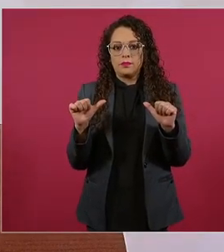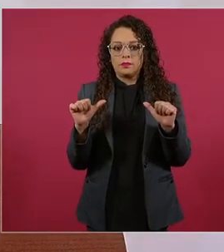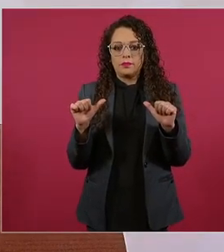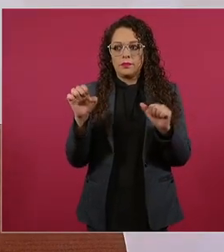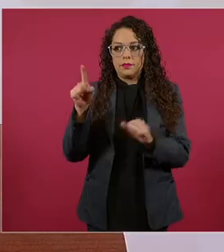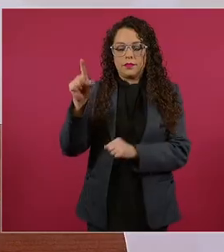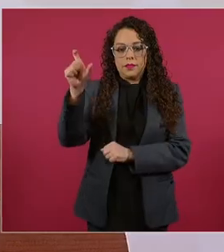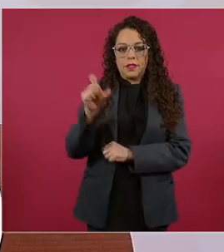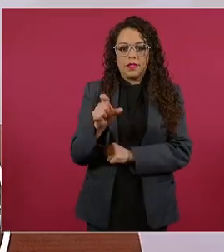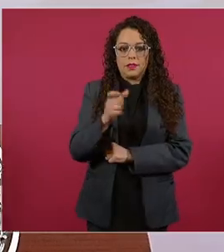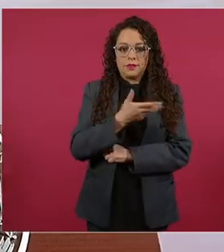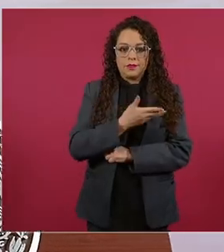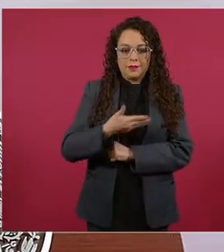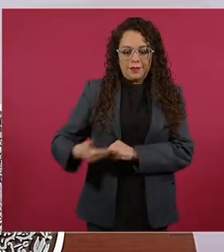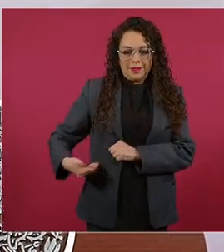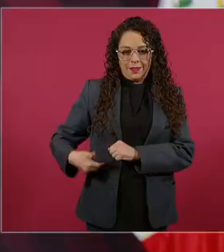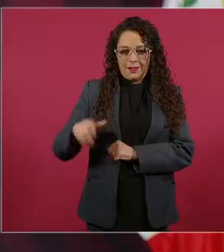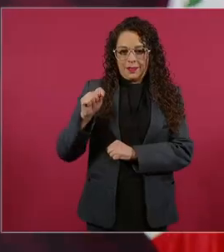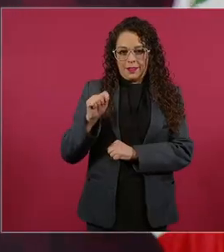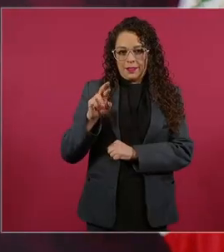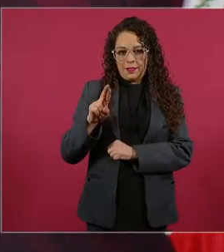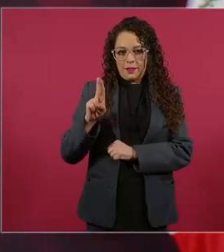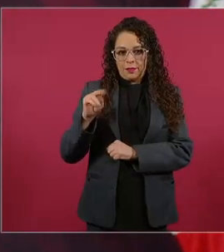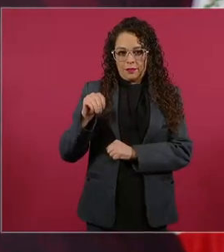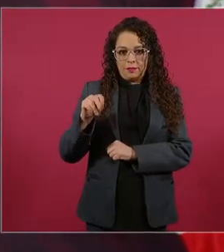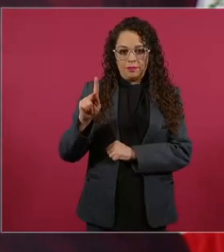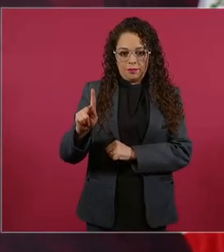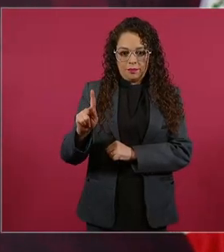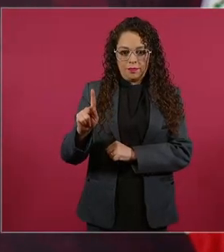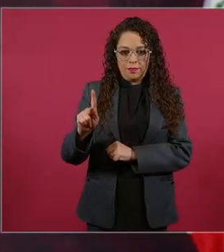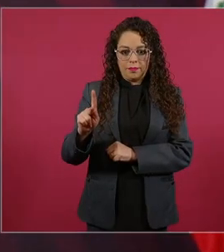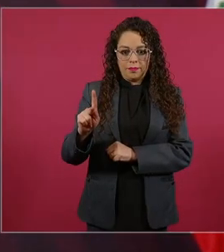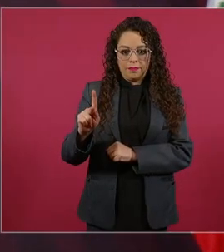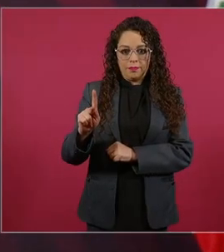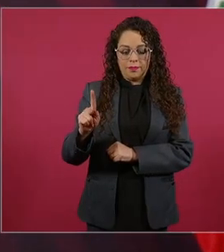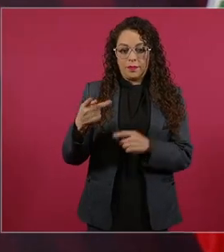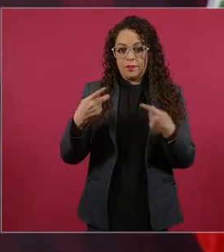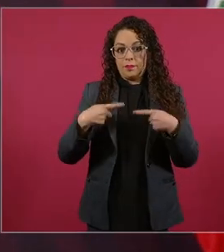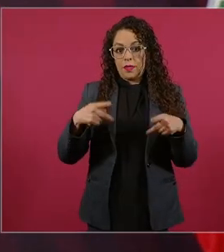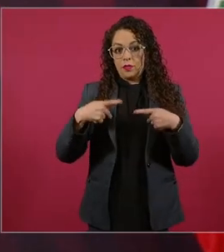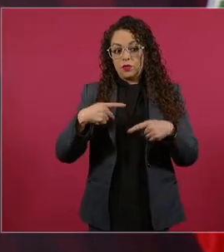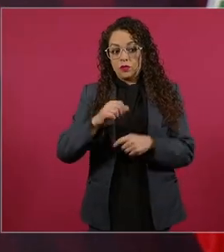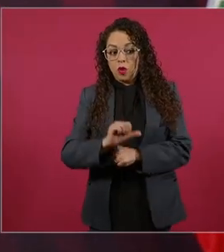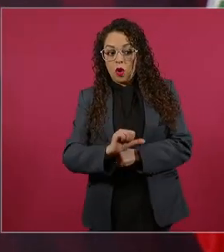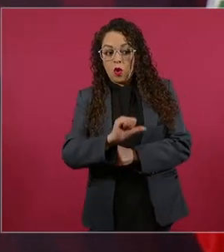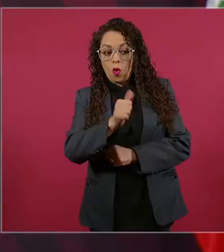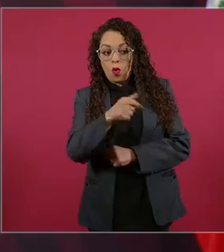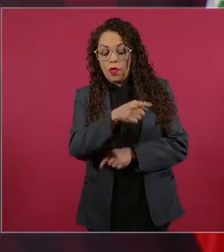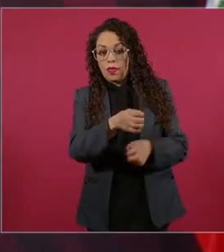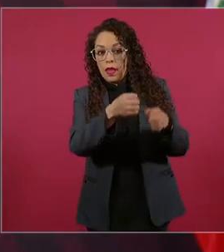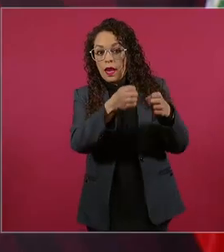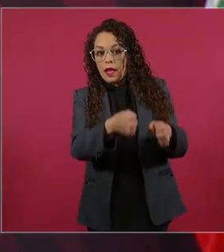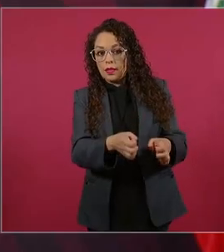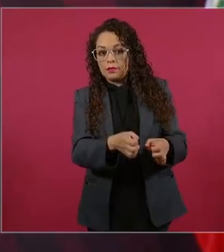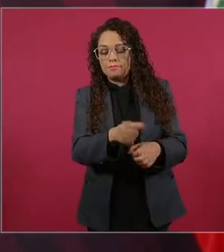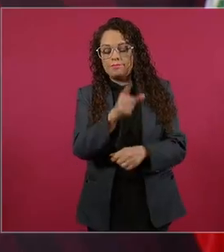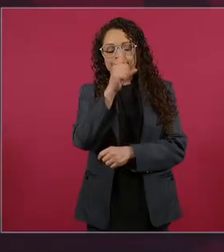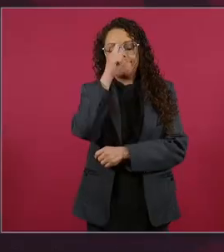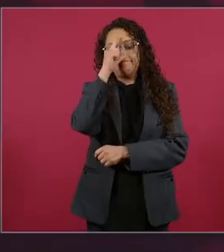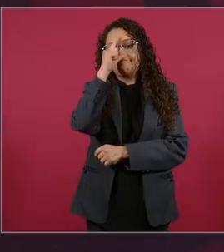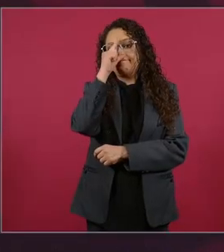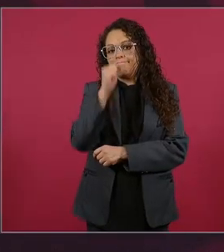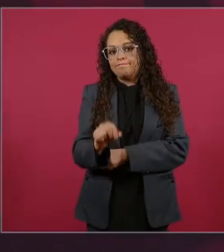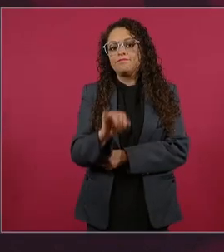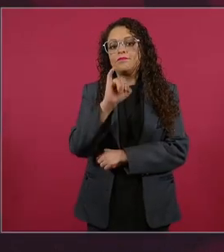Trump, sí a otra persona y